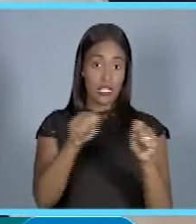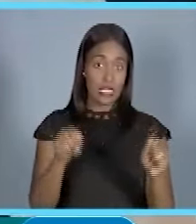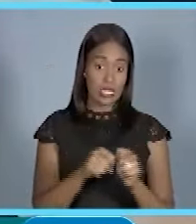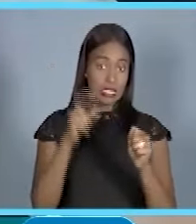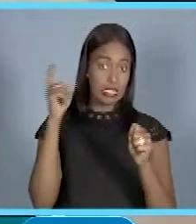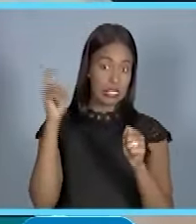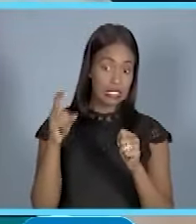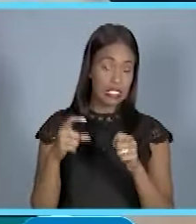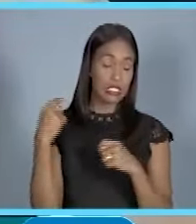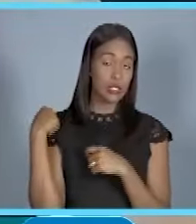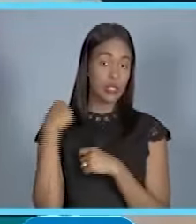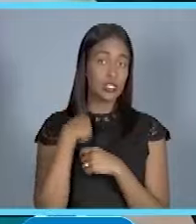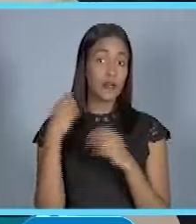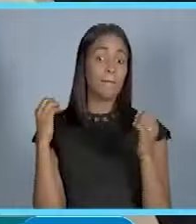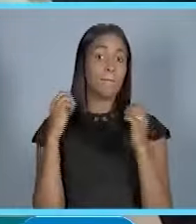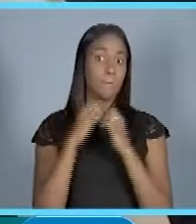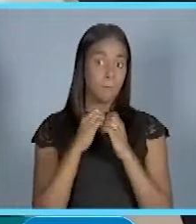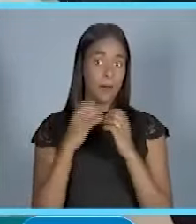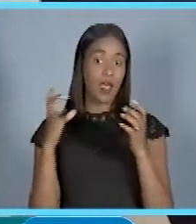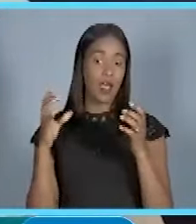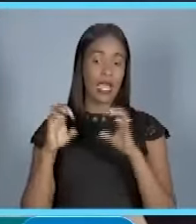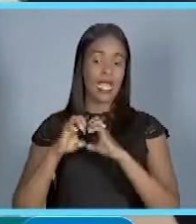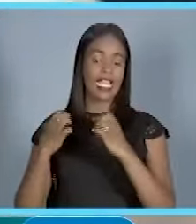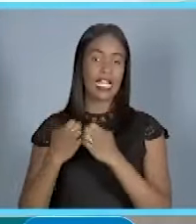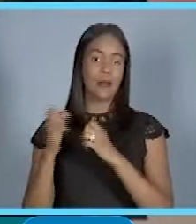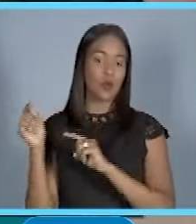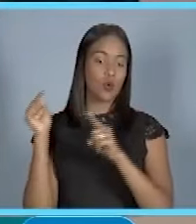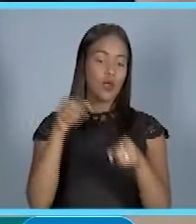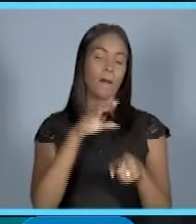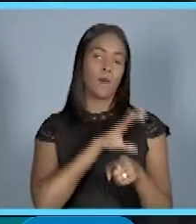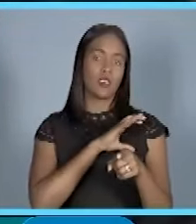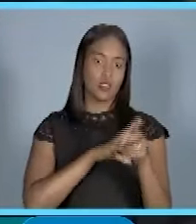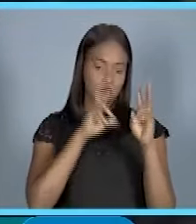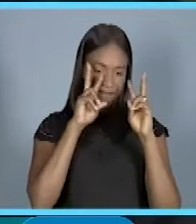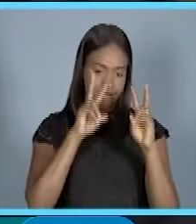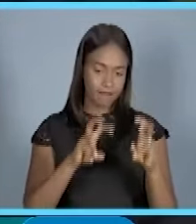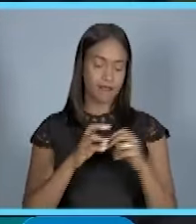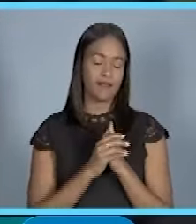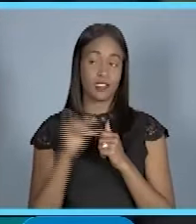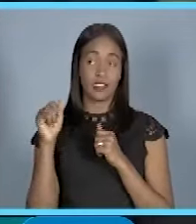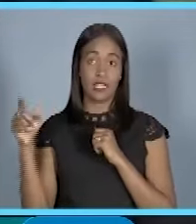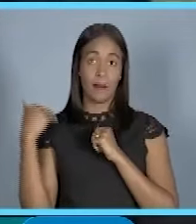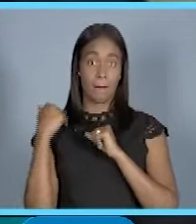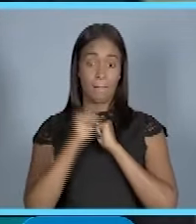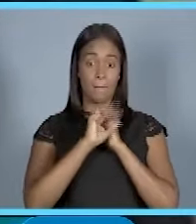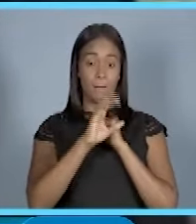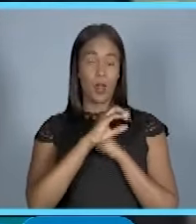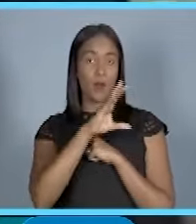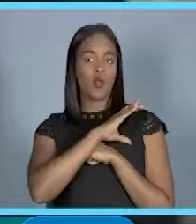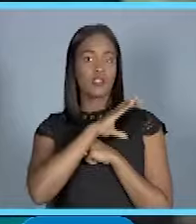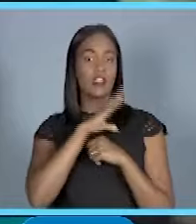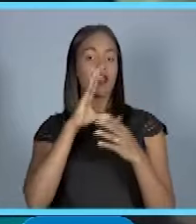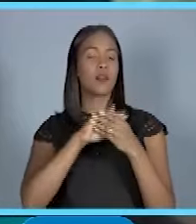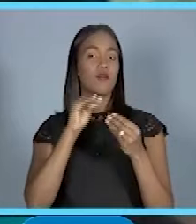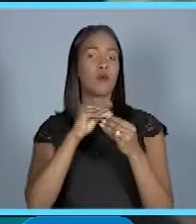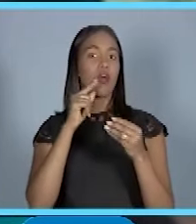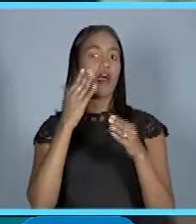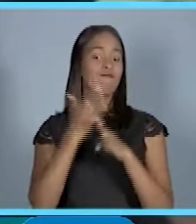necesitamos unas unidades de policía. Mientras el vocero de la Policía Nacional indicó que avanzan